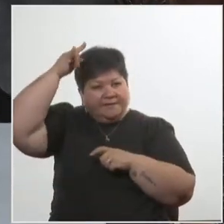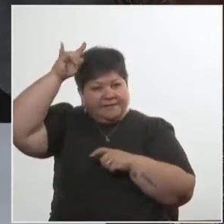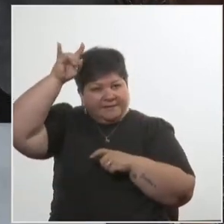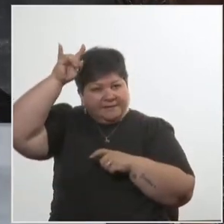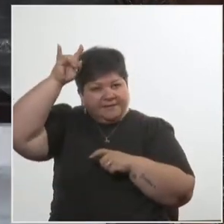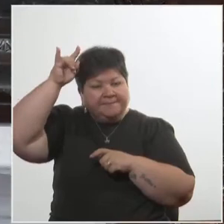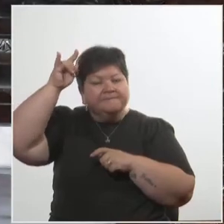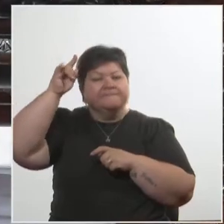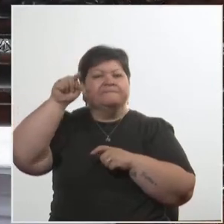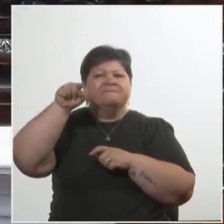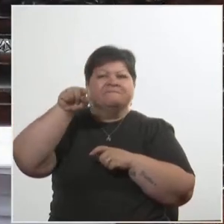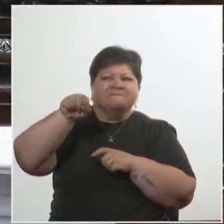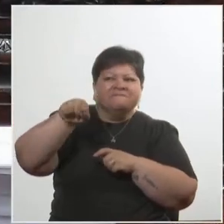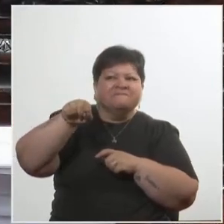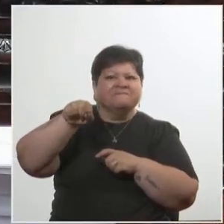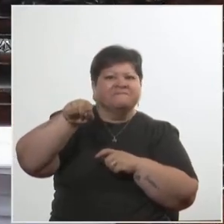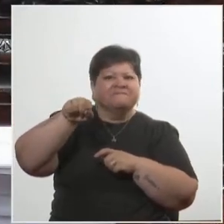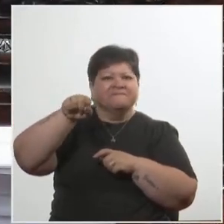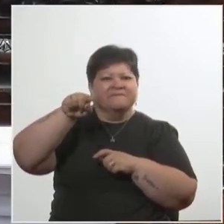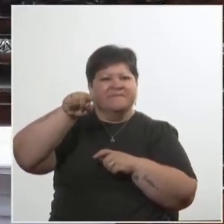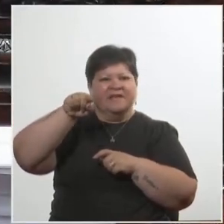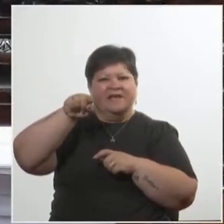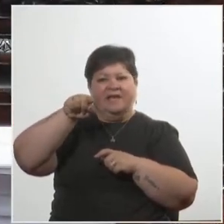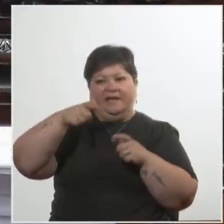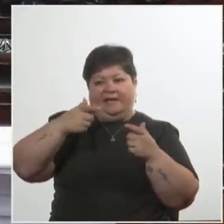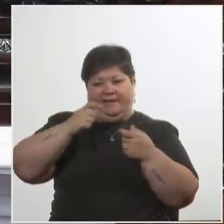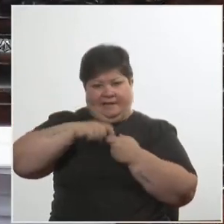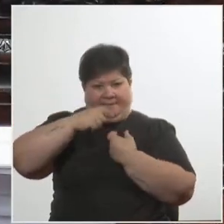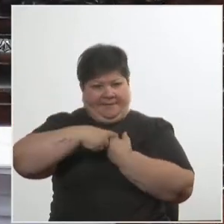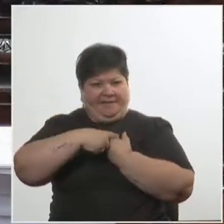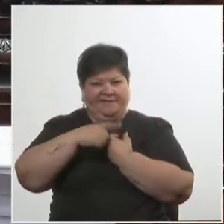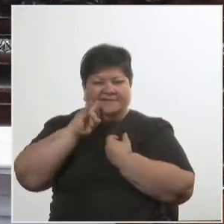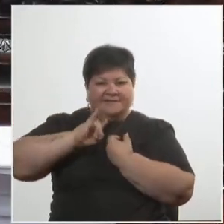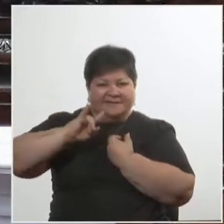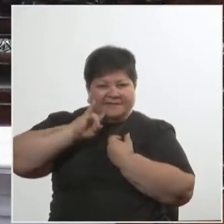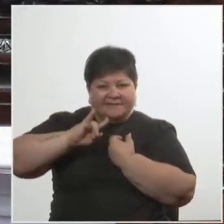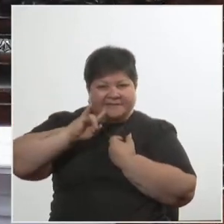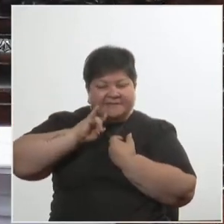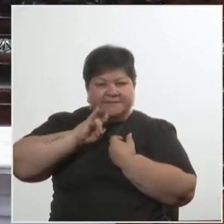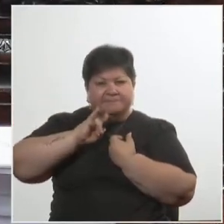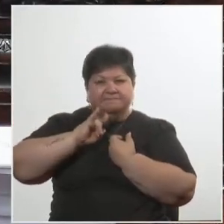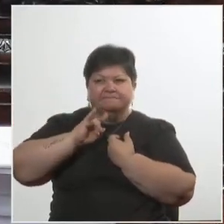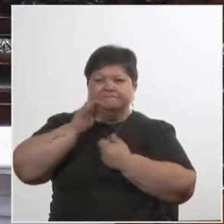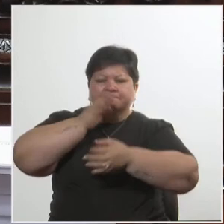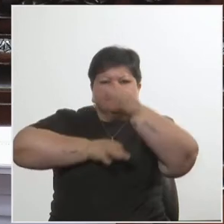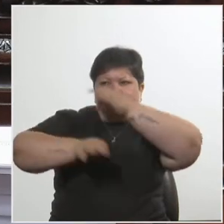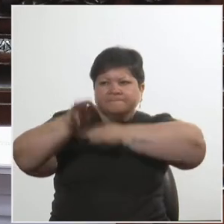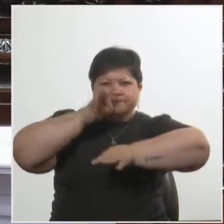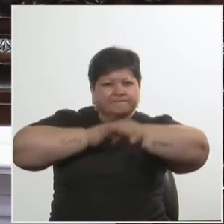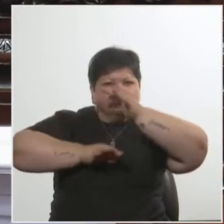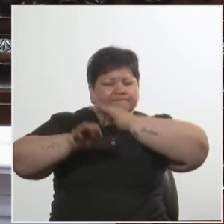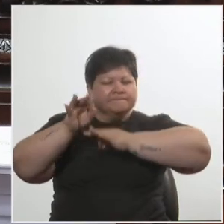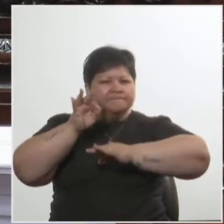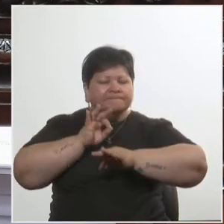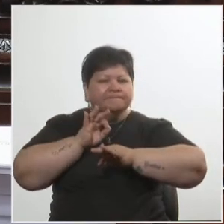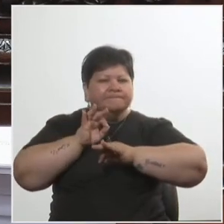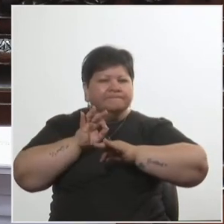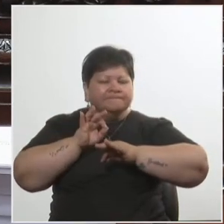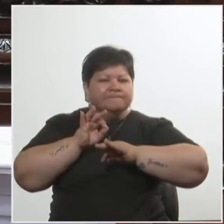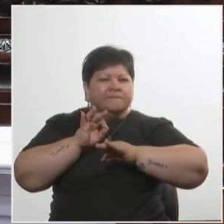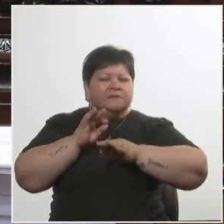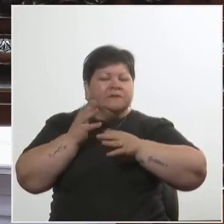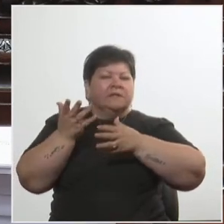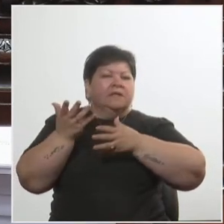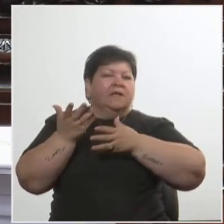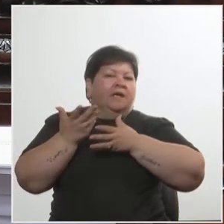a la gremiales lecheras las cuales nos manifestaban su